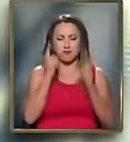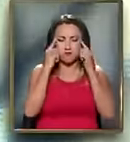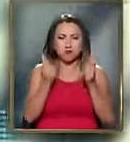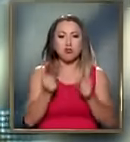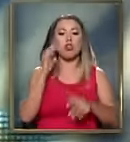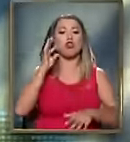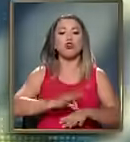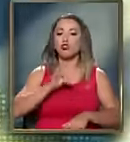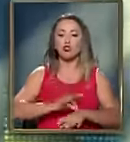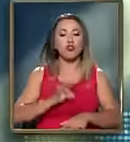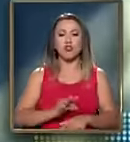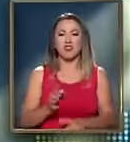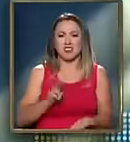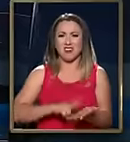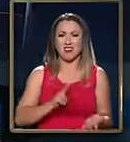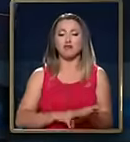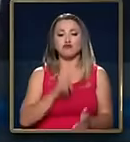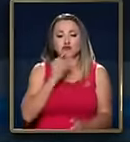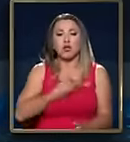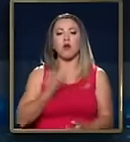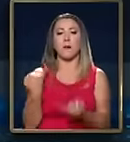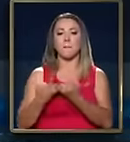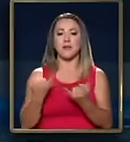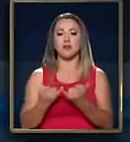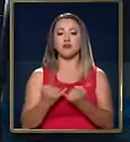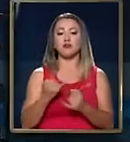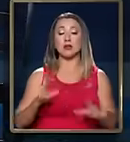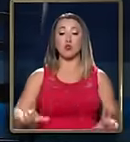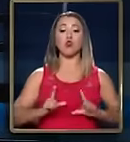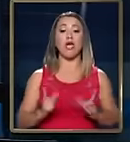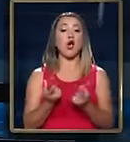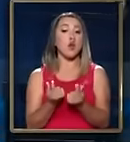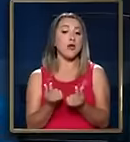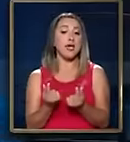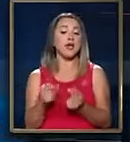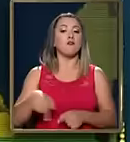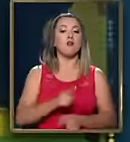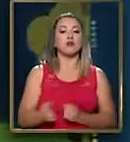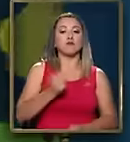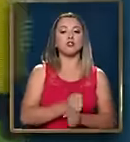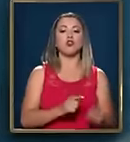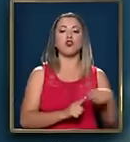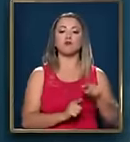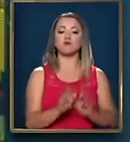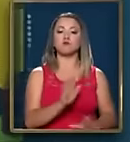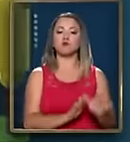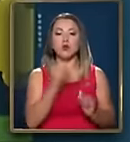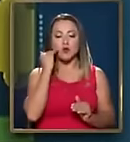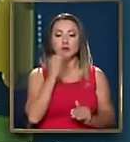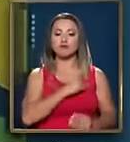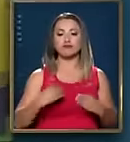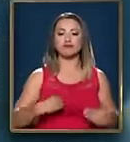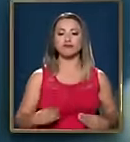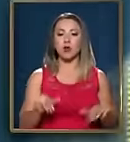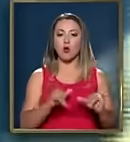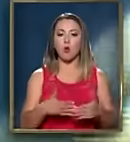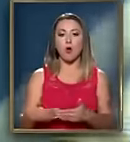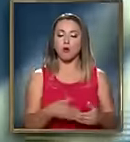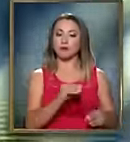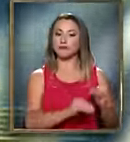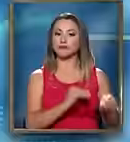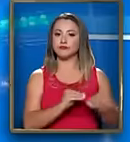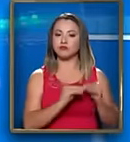especialistas, weón, es una cosa terrible. Yo tengo un amigo mío, economista, que se las dio de pediatra. Imagínate, un economista de pediatra, weón. Cuando